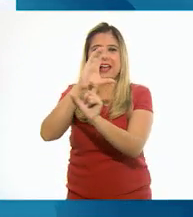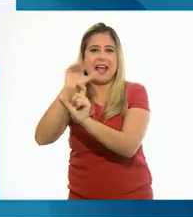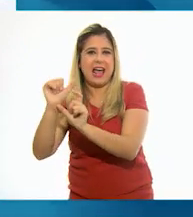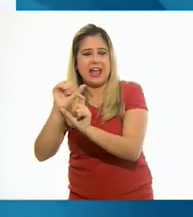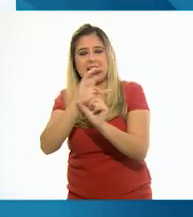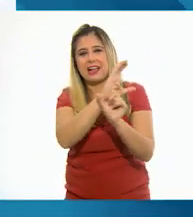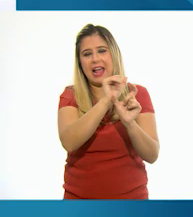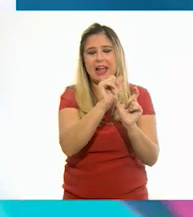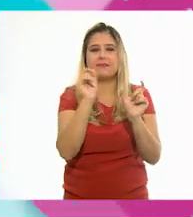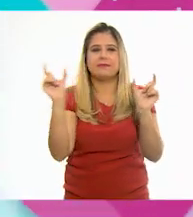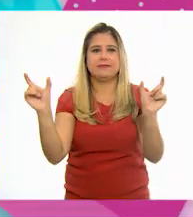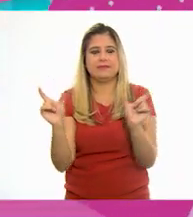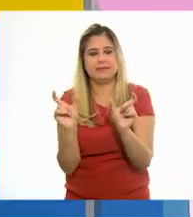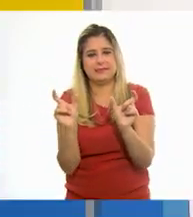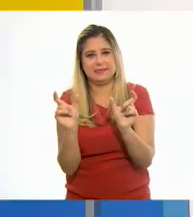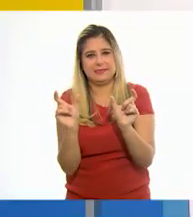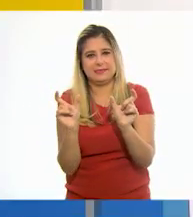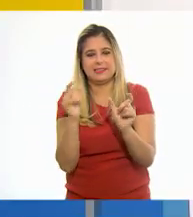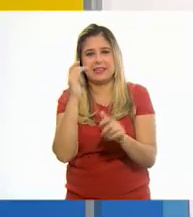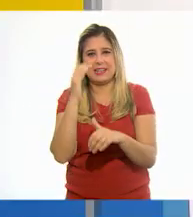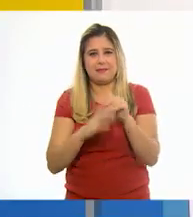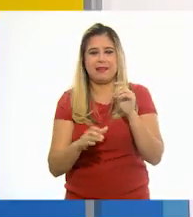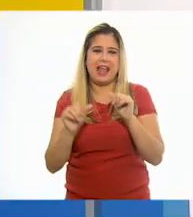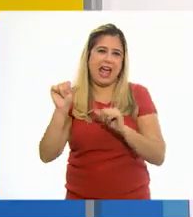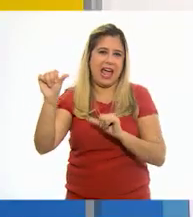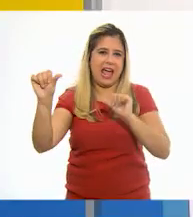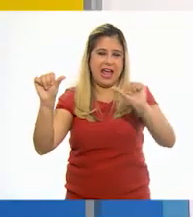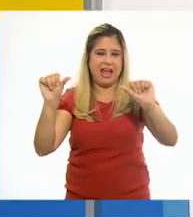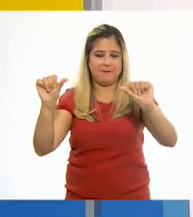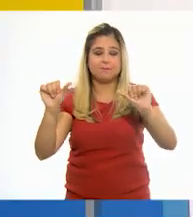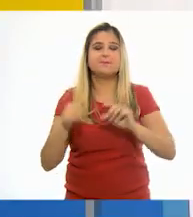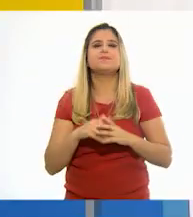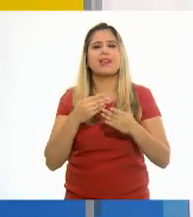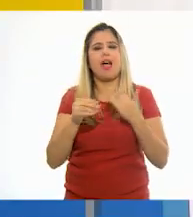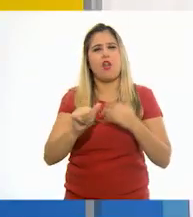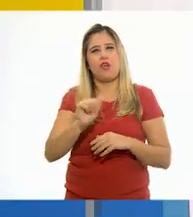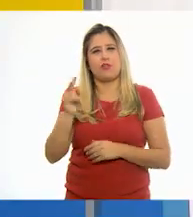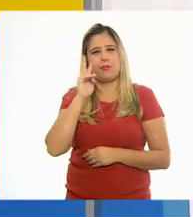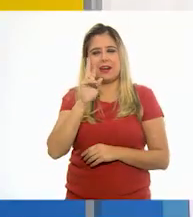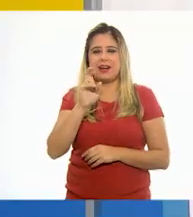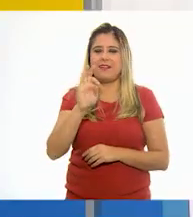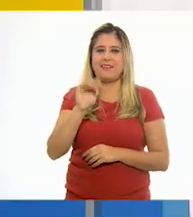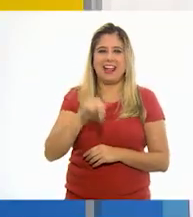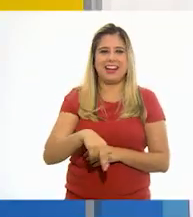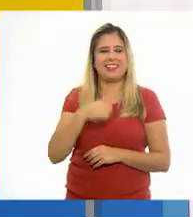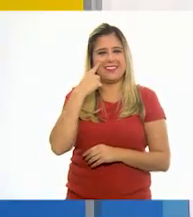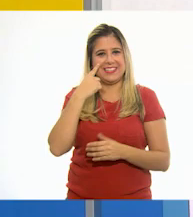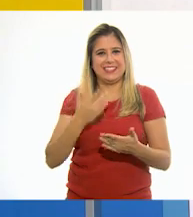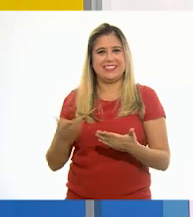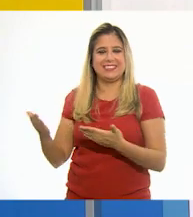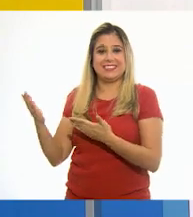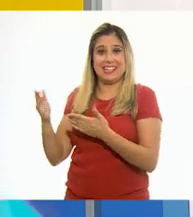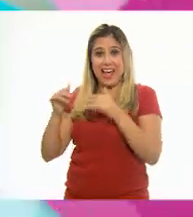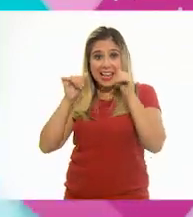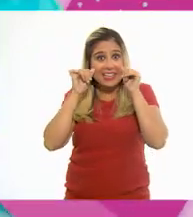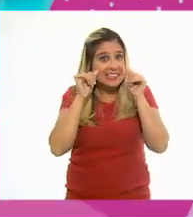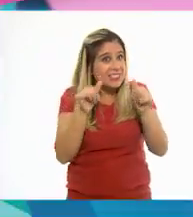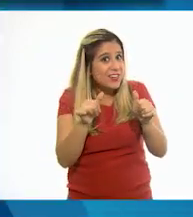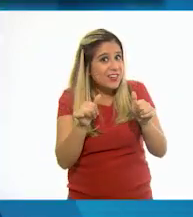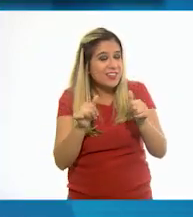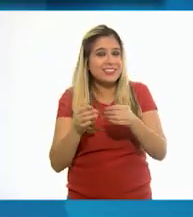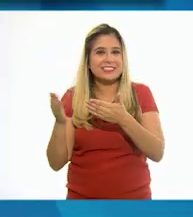en este caso es la... Y ahora vamos a ver el siguiente refrán, que es... A ver, vamos a verlo.